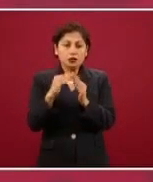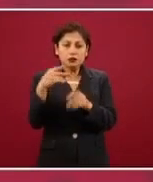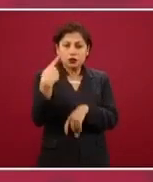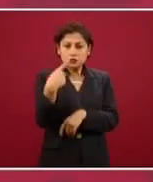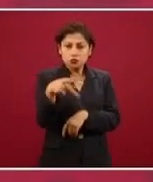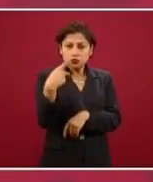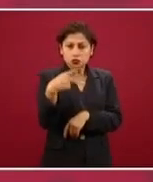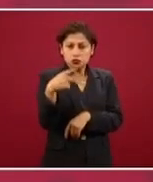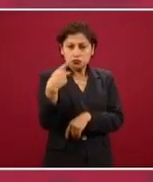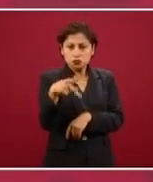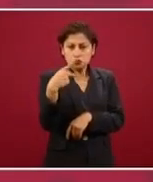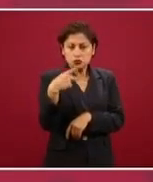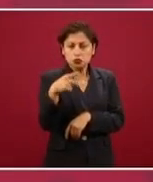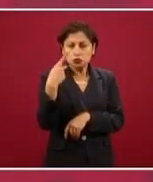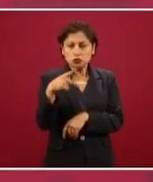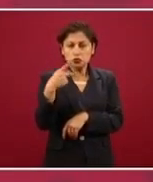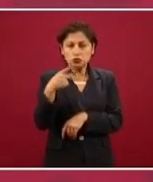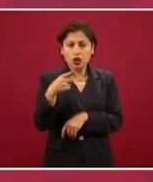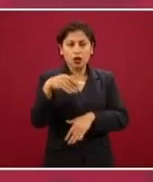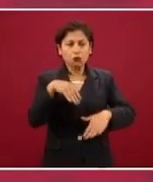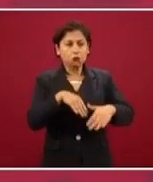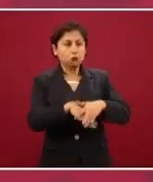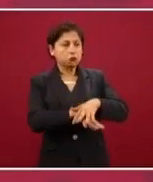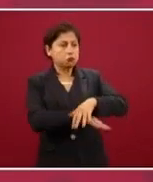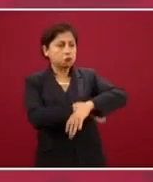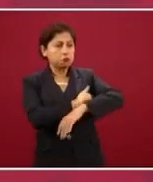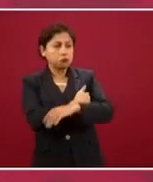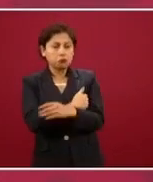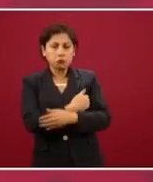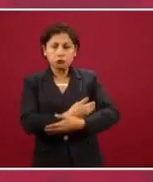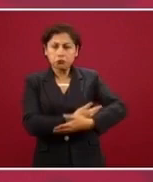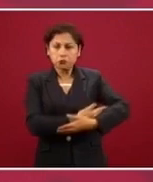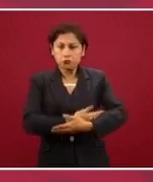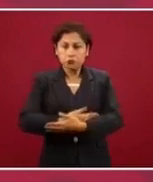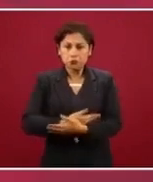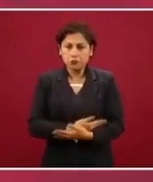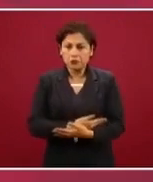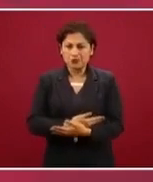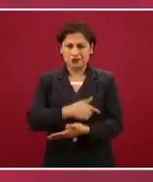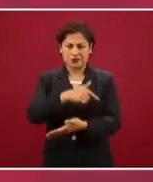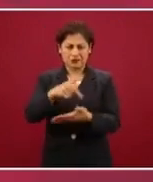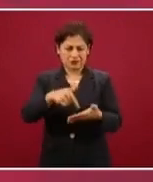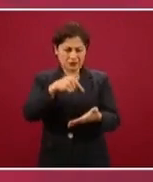lugares no aptos, se tenía a los niños,